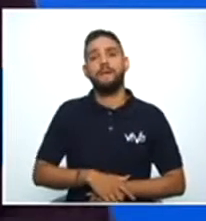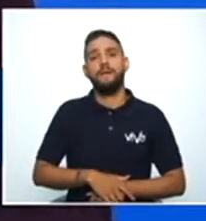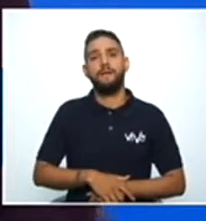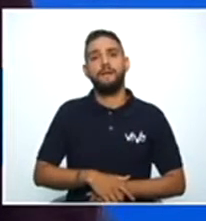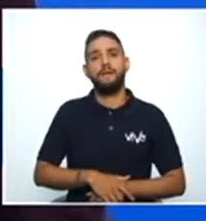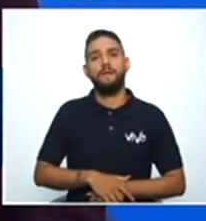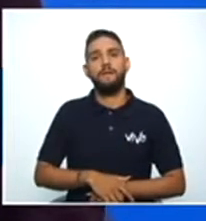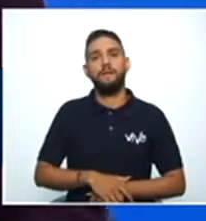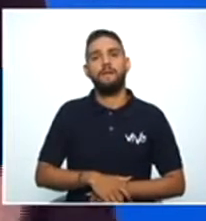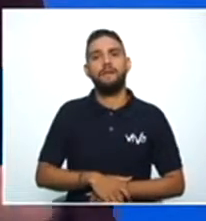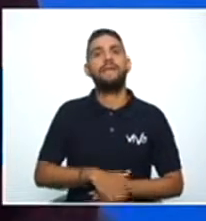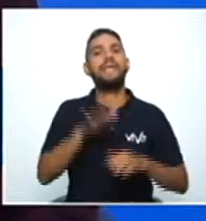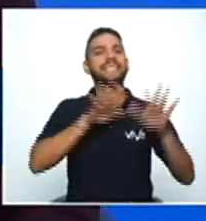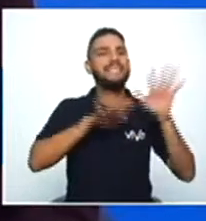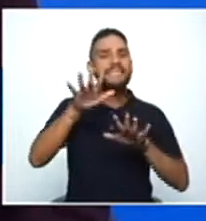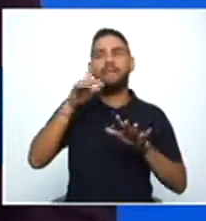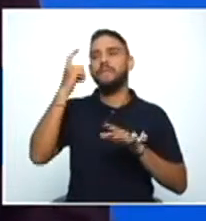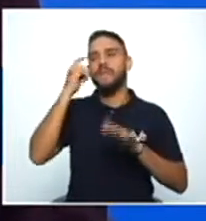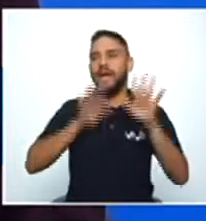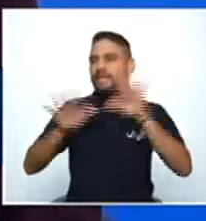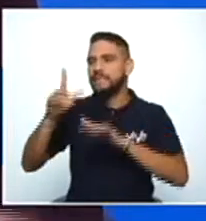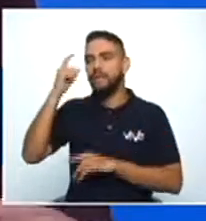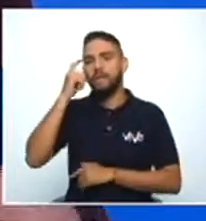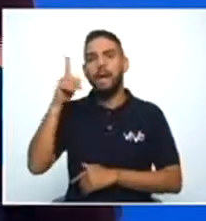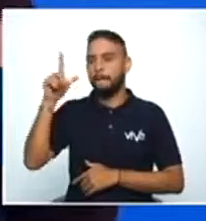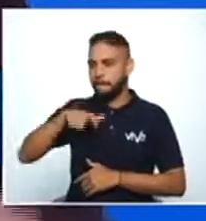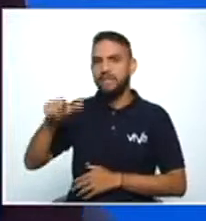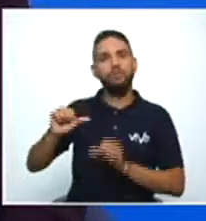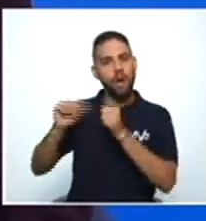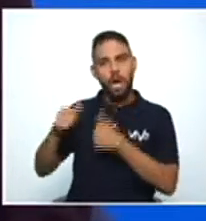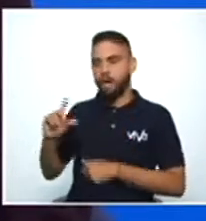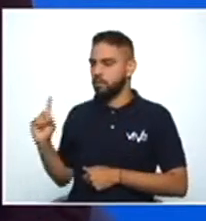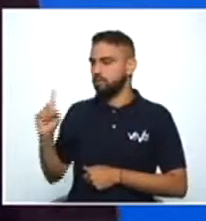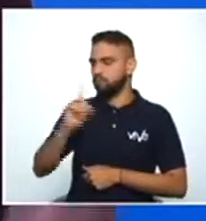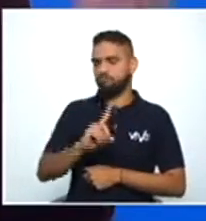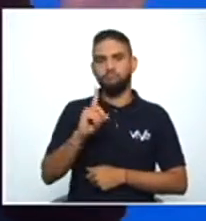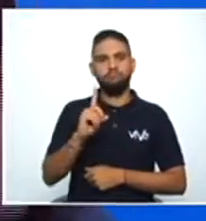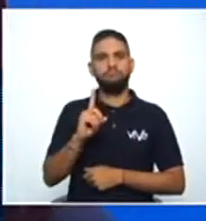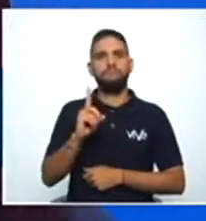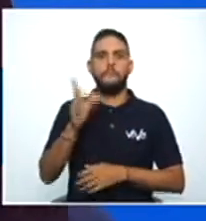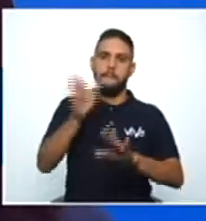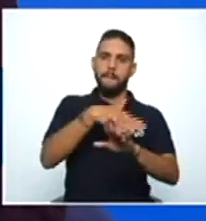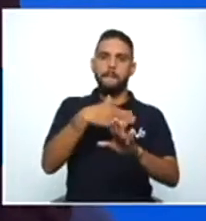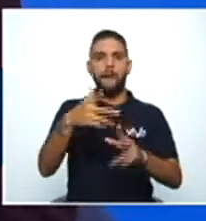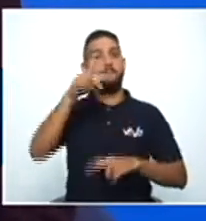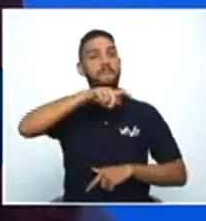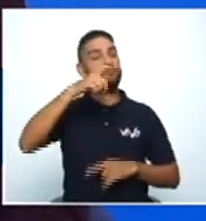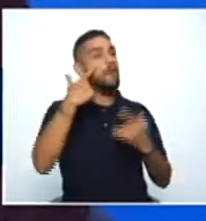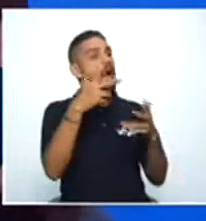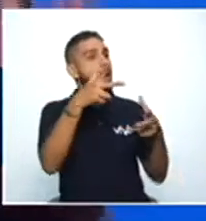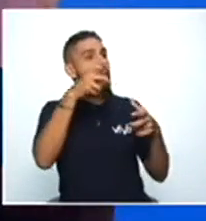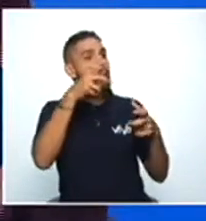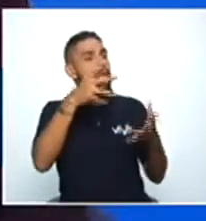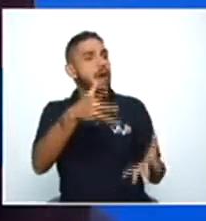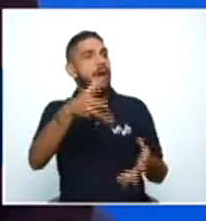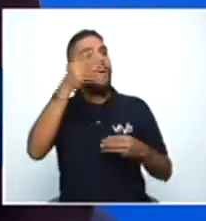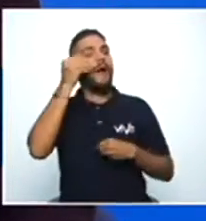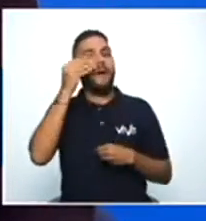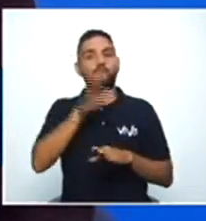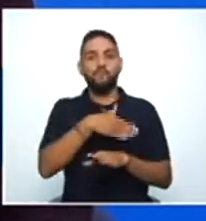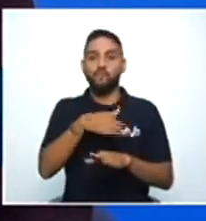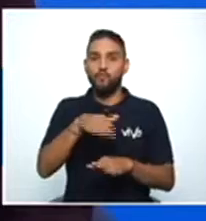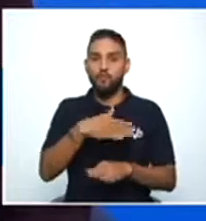cada 15 días se realizan algunos recitales donde estén artistas presentándose en vivo y que el pueblo venezolano pueda disfrutar de lo que tenemos